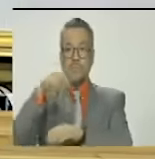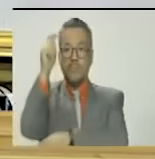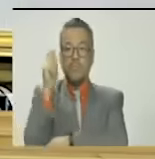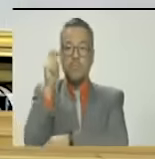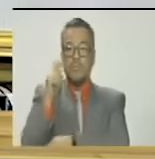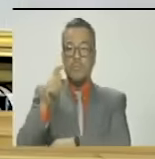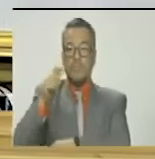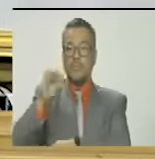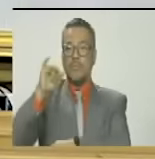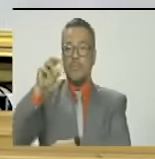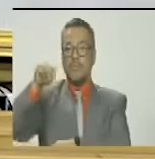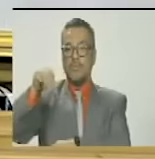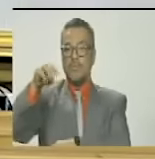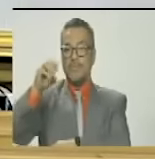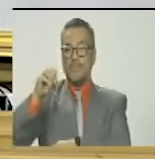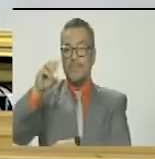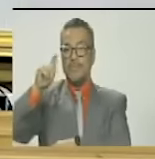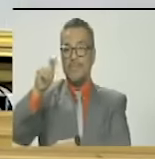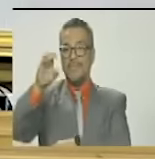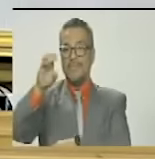diputado Timoteo Zambrano.